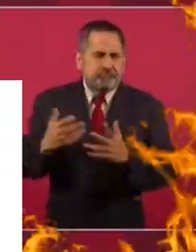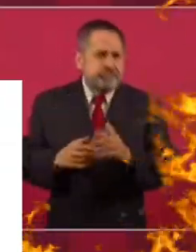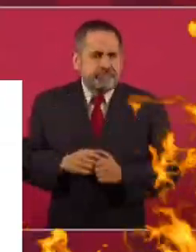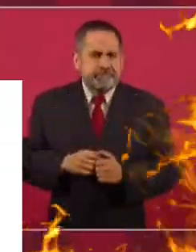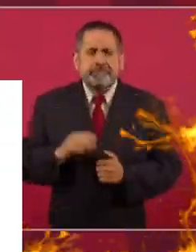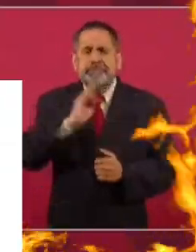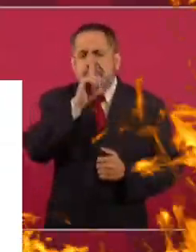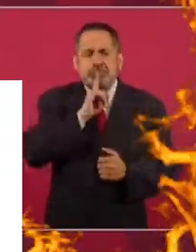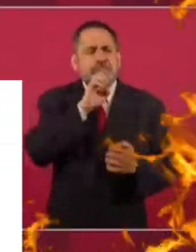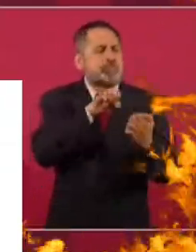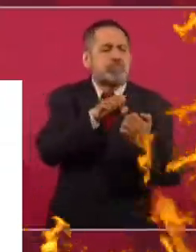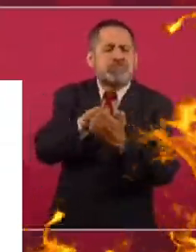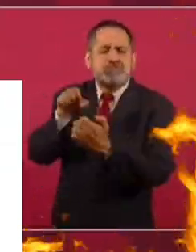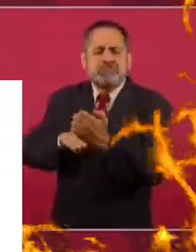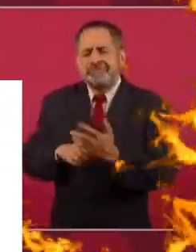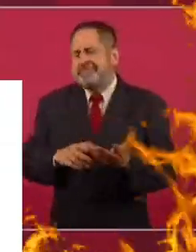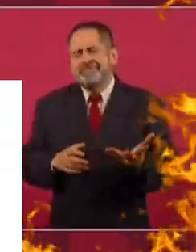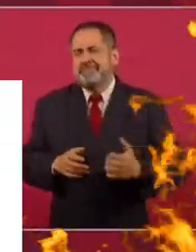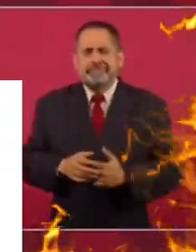Cuando se miente,